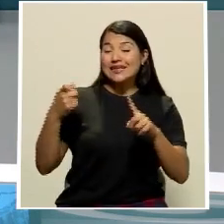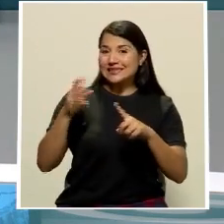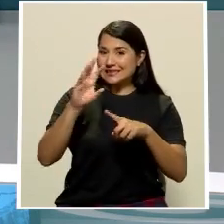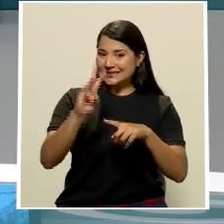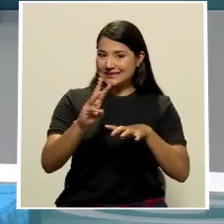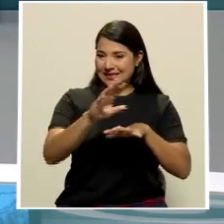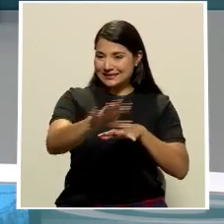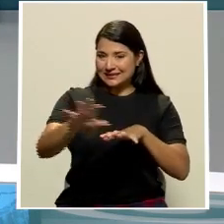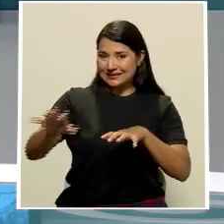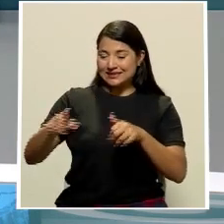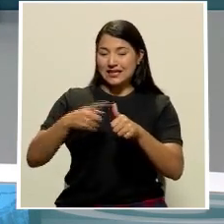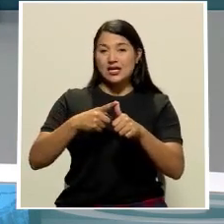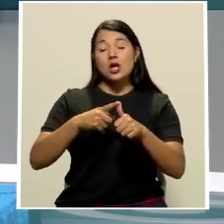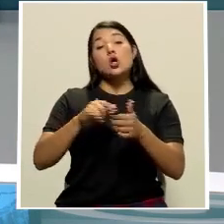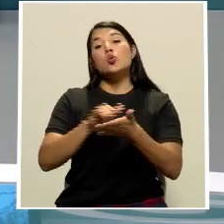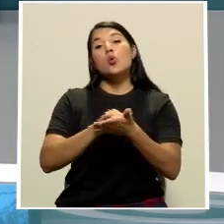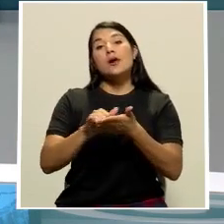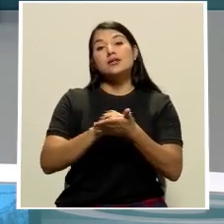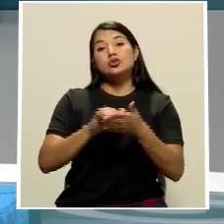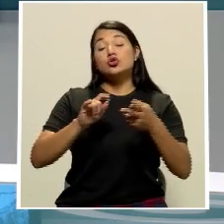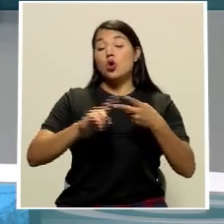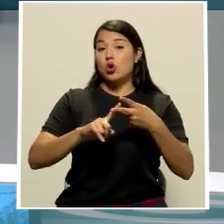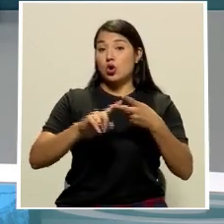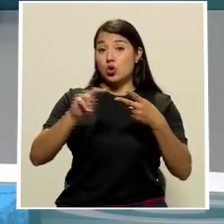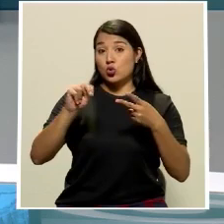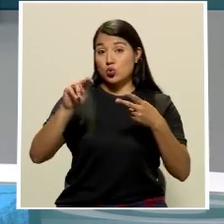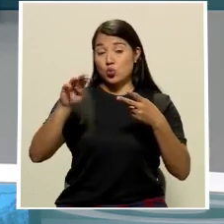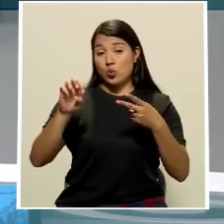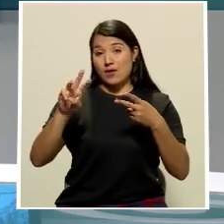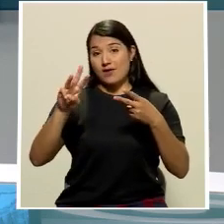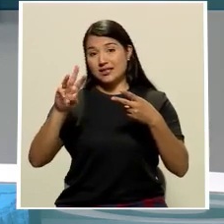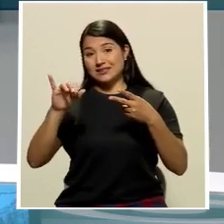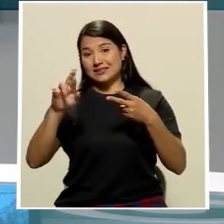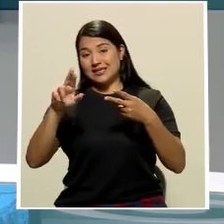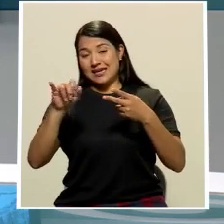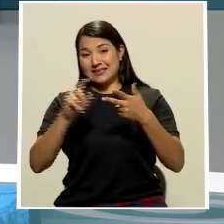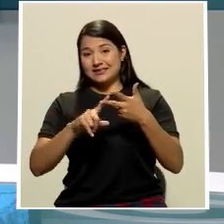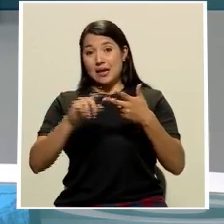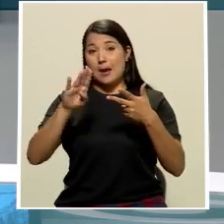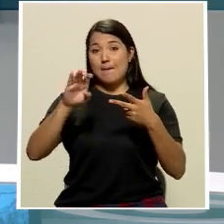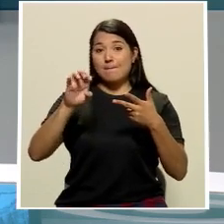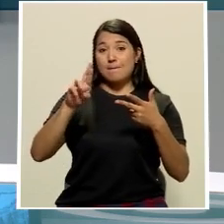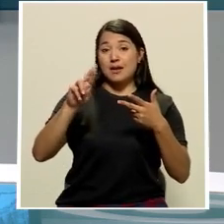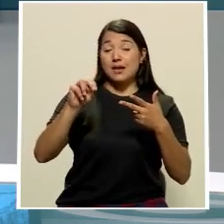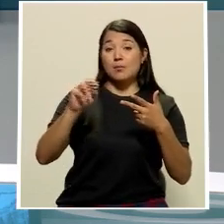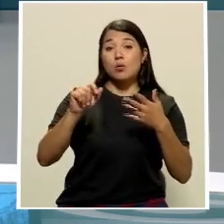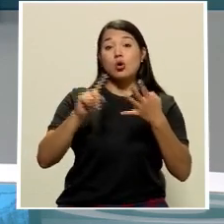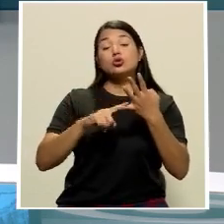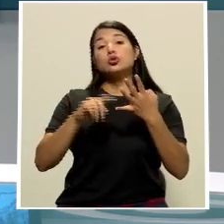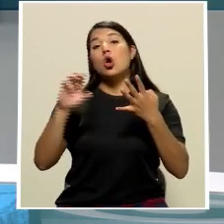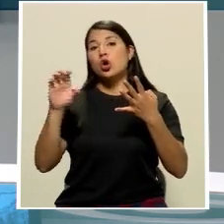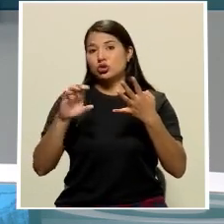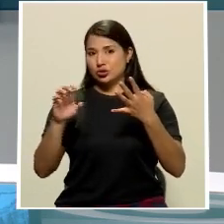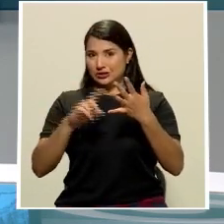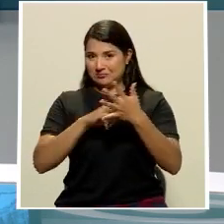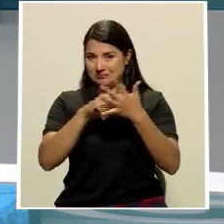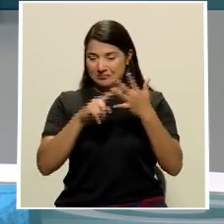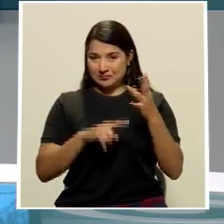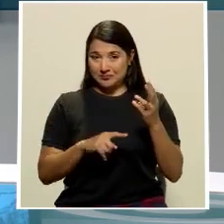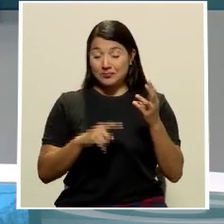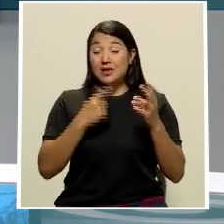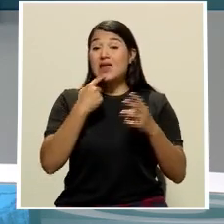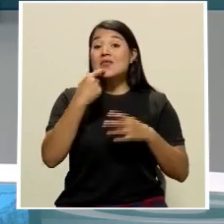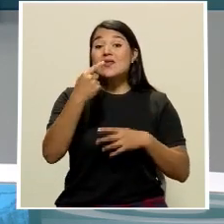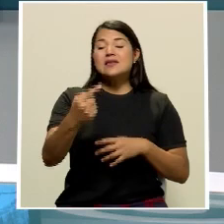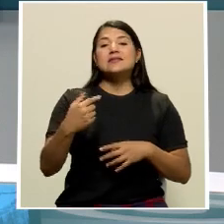York, Nueva Jersey, Nuevo Hampshire, Maine, Vermont y Connecticut. Según el ministro